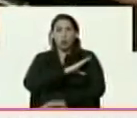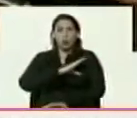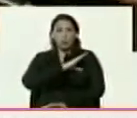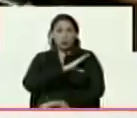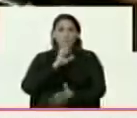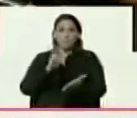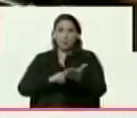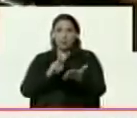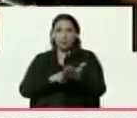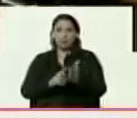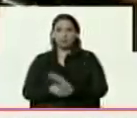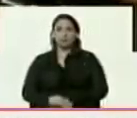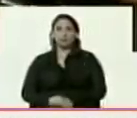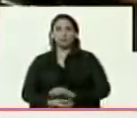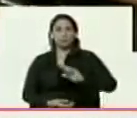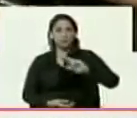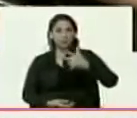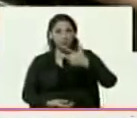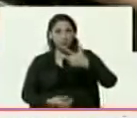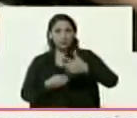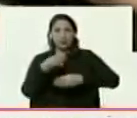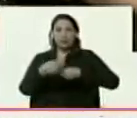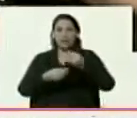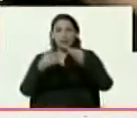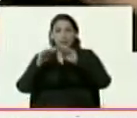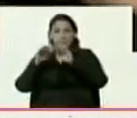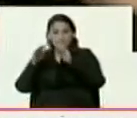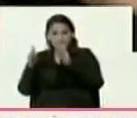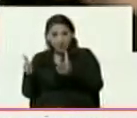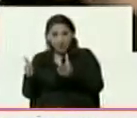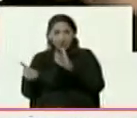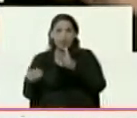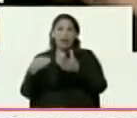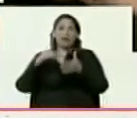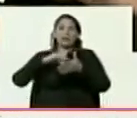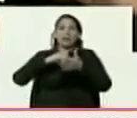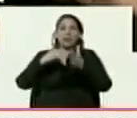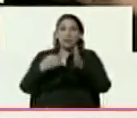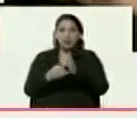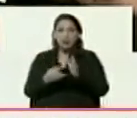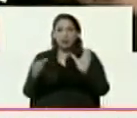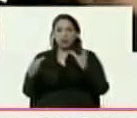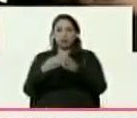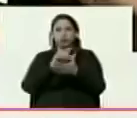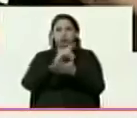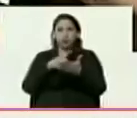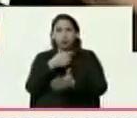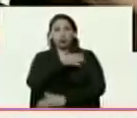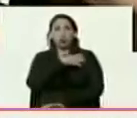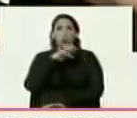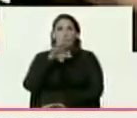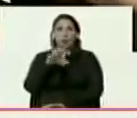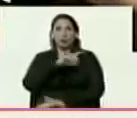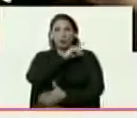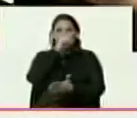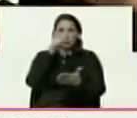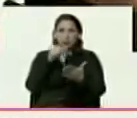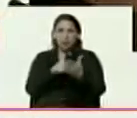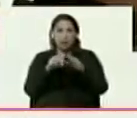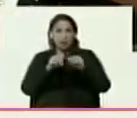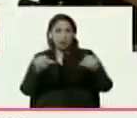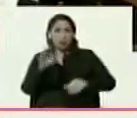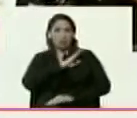Verdad. En tercer lugar, se conforma una mesa técnica complementaria para la soberanía e integridad